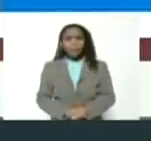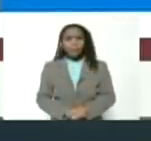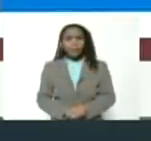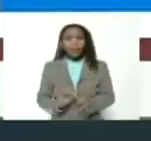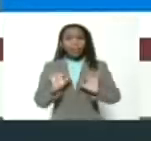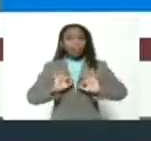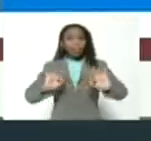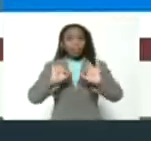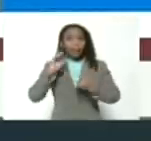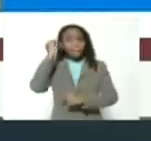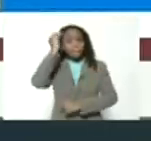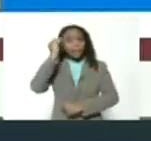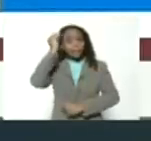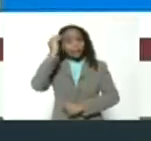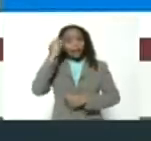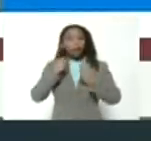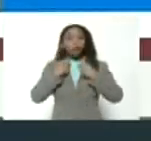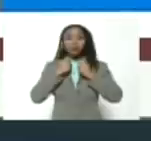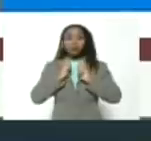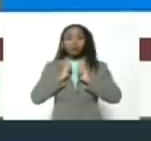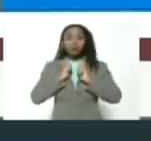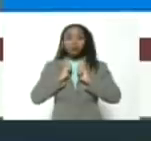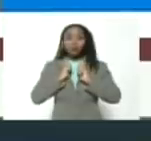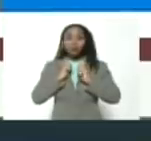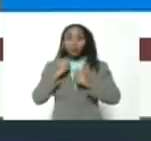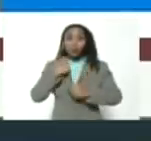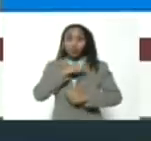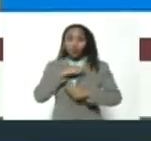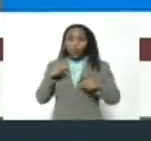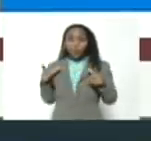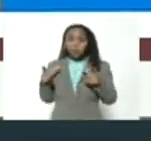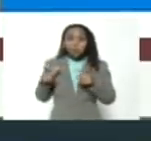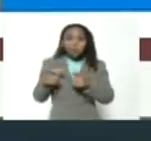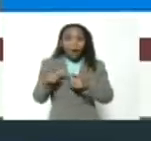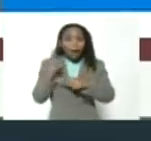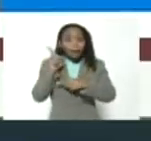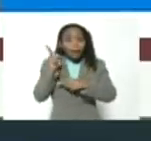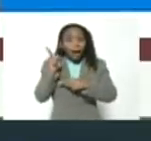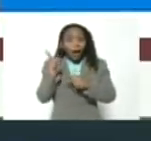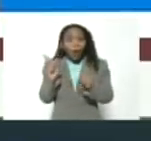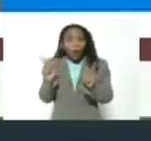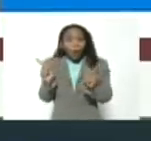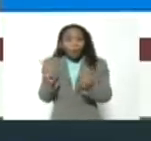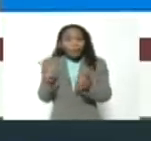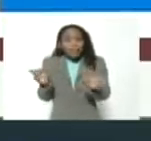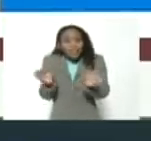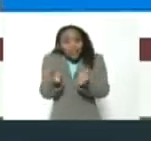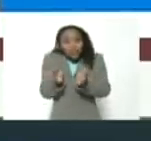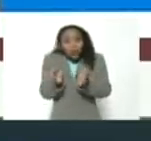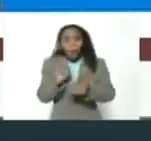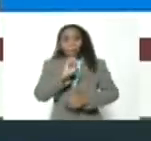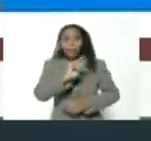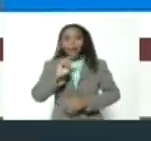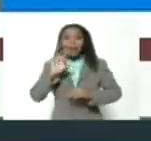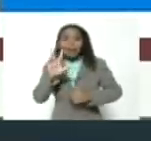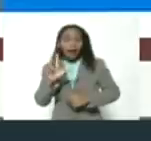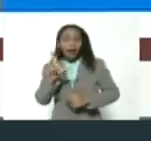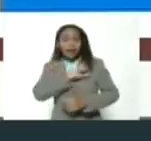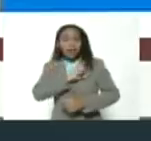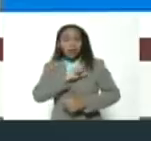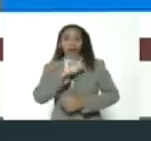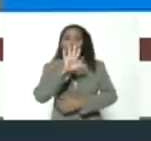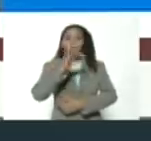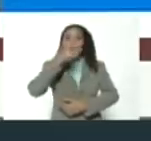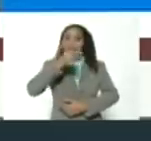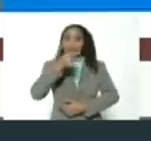Nadie podía pensar, Aristóbulo, cuando estábamos reunidos allá en aquel pequeño local del 23 de enero a las 5 de la